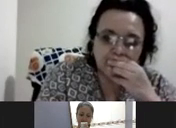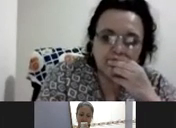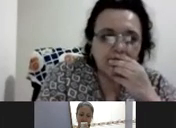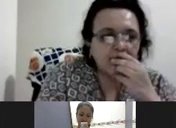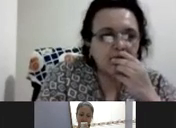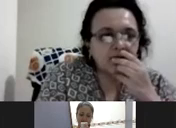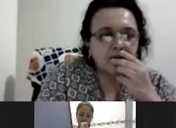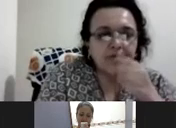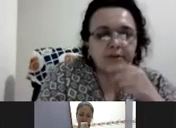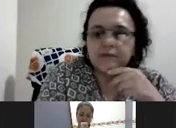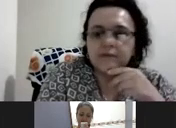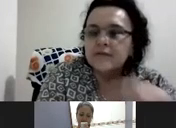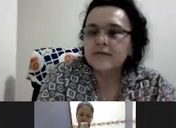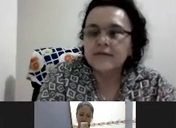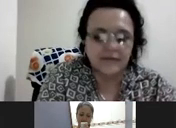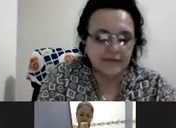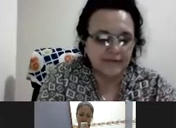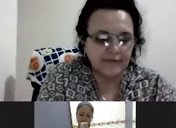¿Están tranquilos ahí o se me fueron?